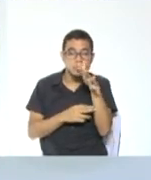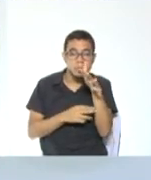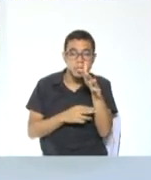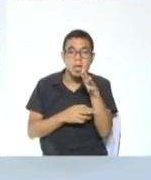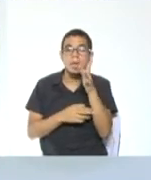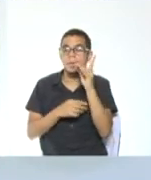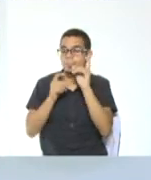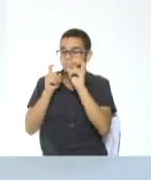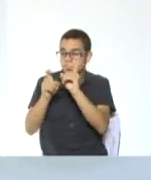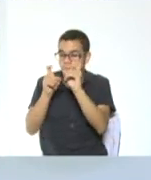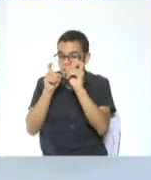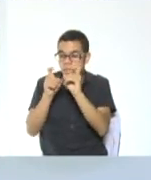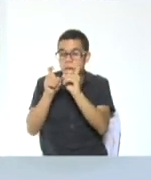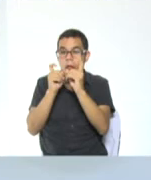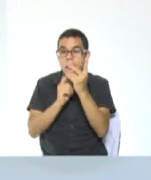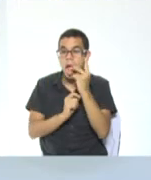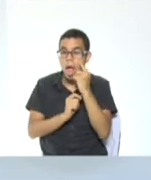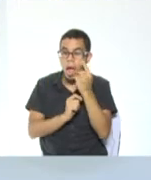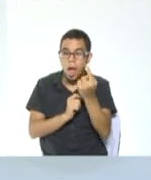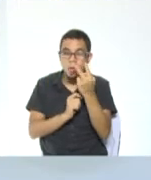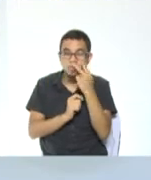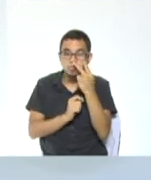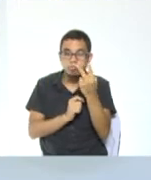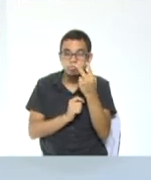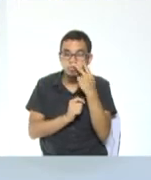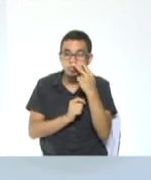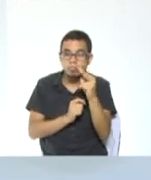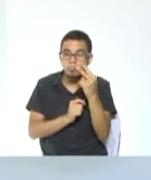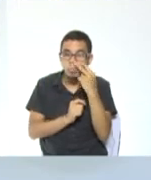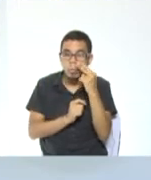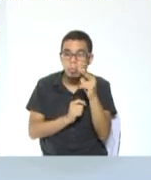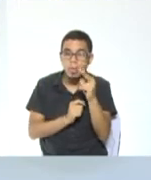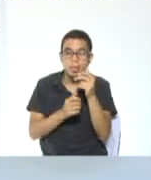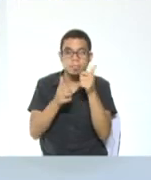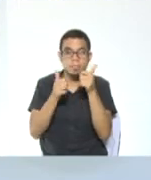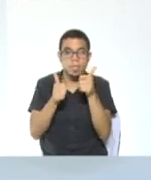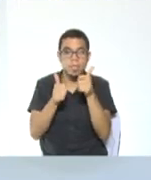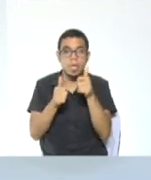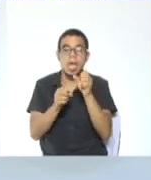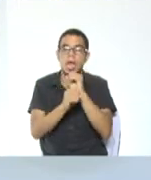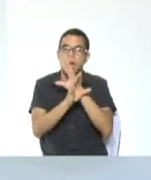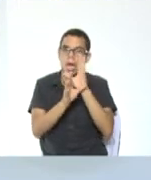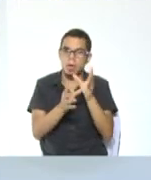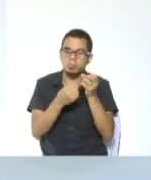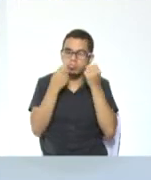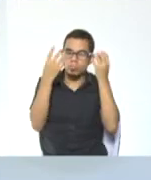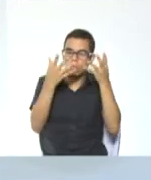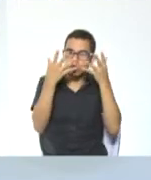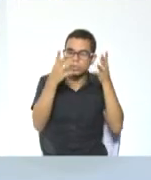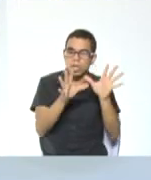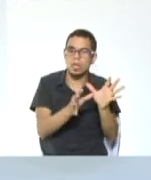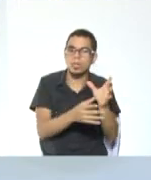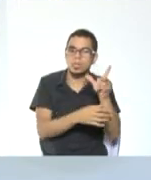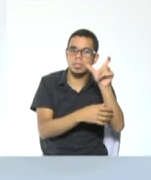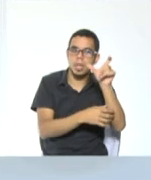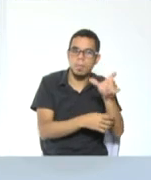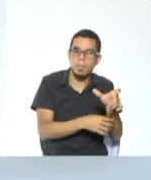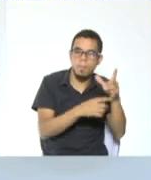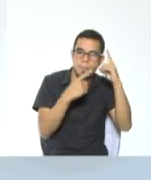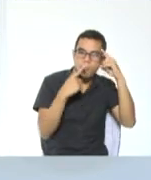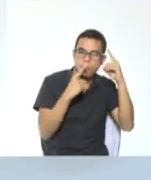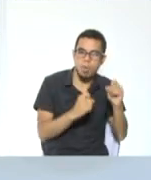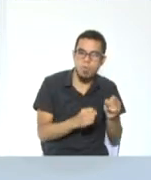a mirar. Claro, siempre llevando las recomendaciones de los expertos y de los especialistas. Con la